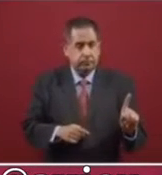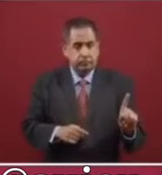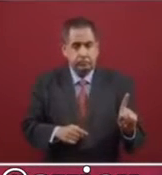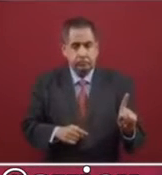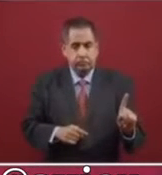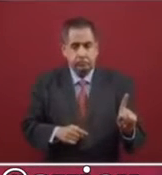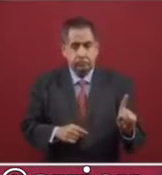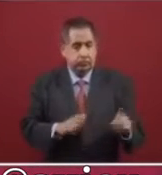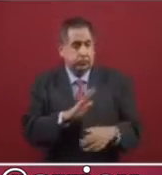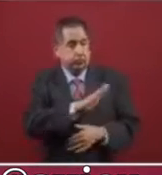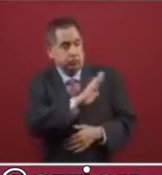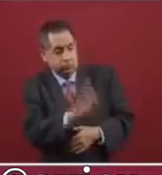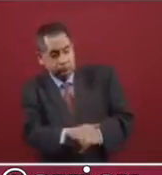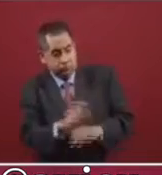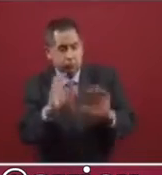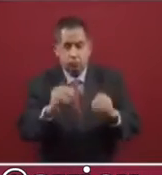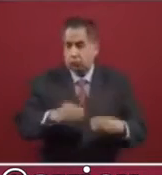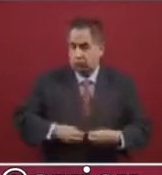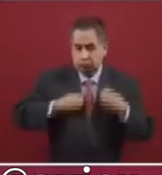esté vivo o esté muerto,